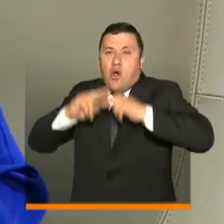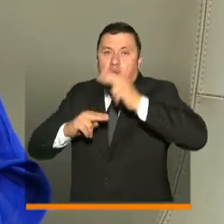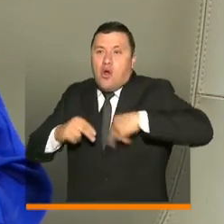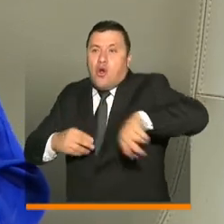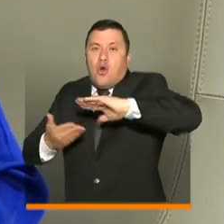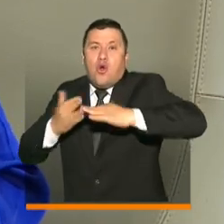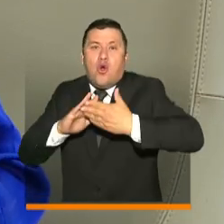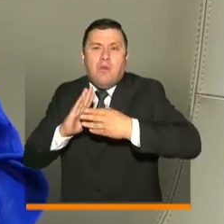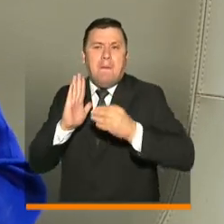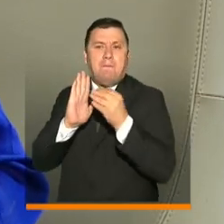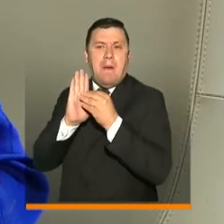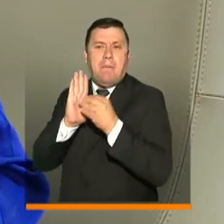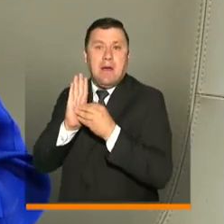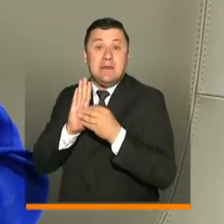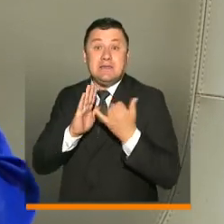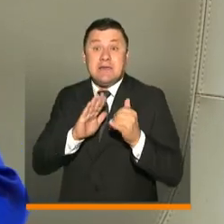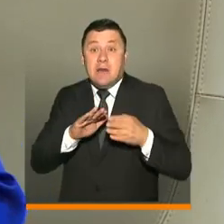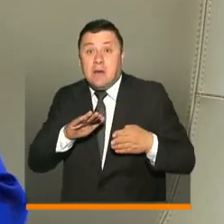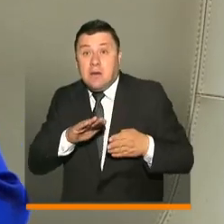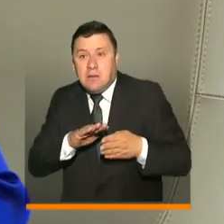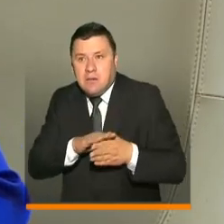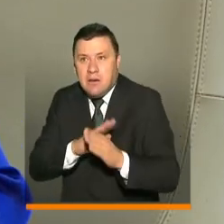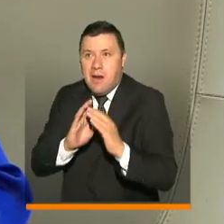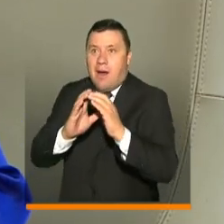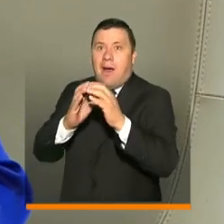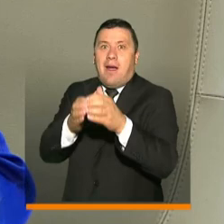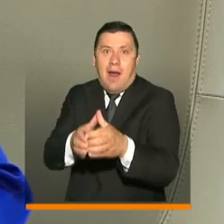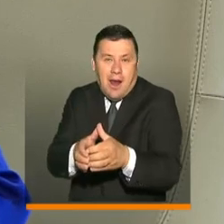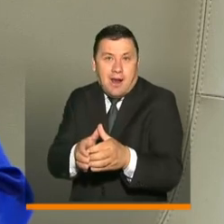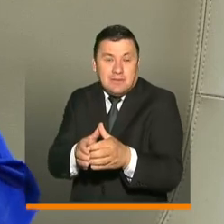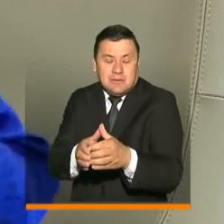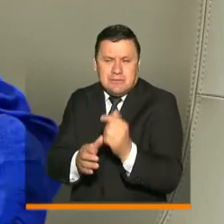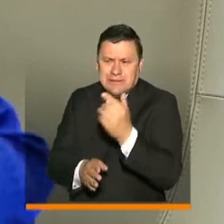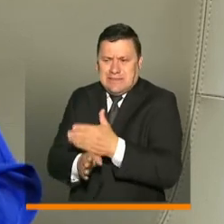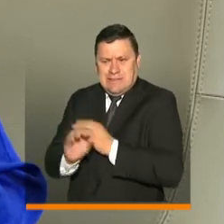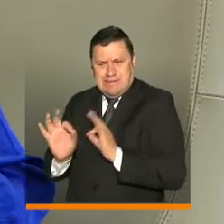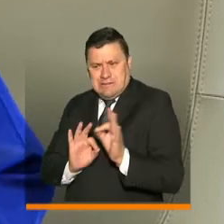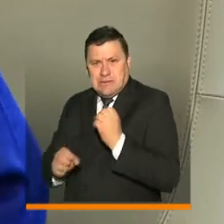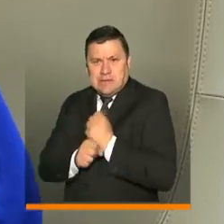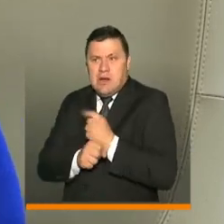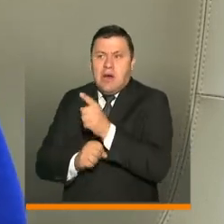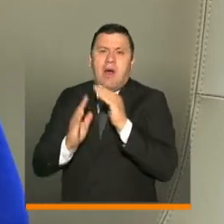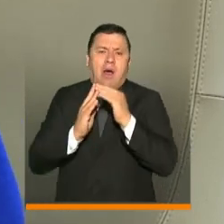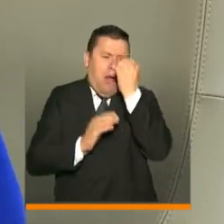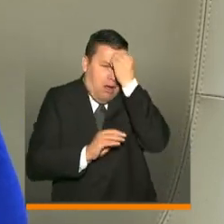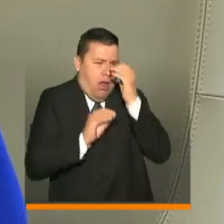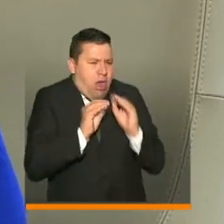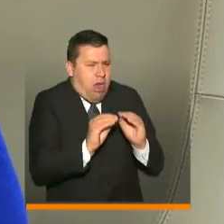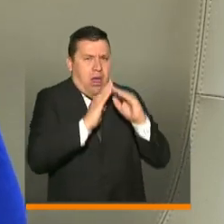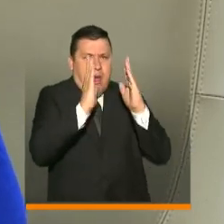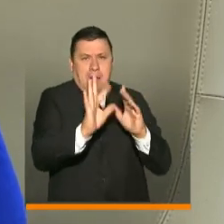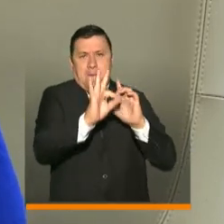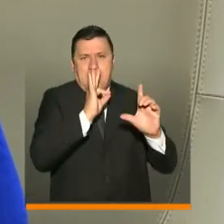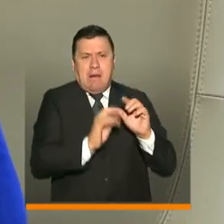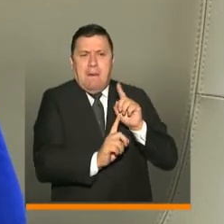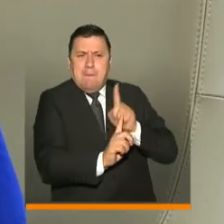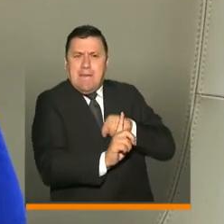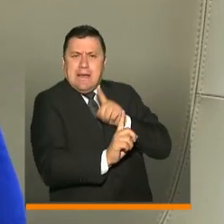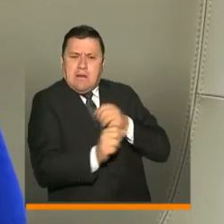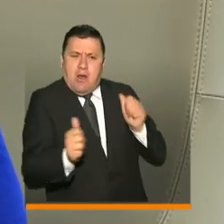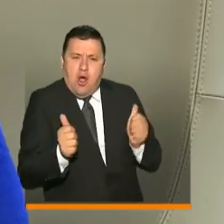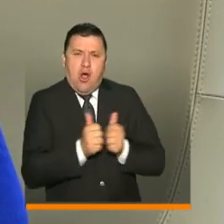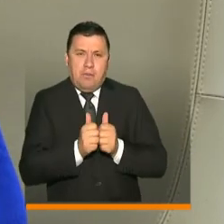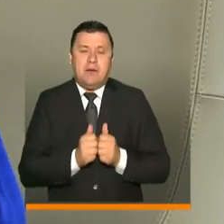comunidad este regreso a la presencialidad y este trabajo en casa que ha acompañado todos estos meses. Yo